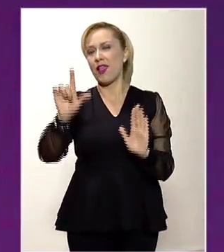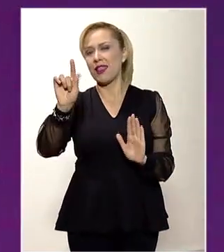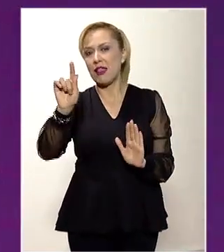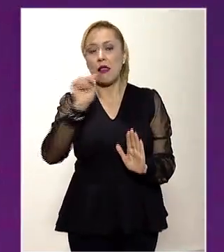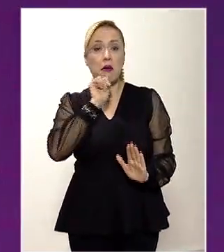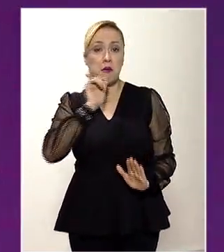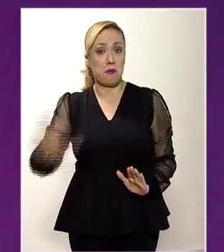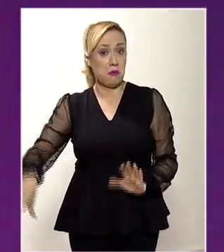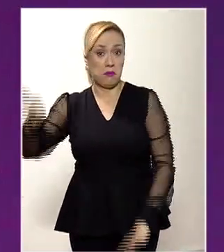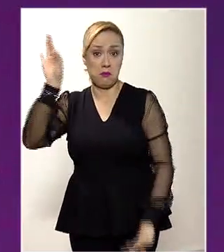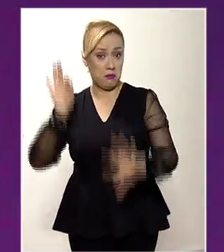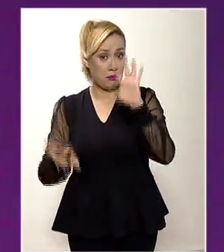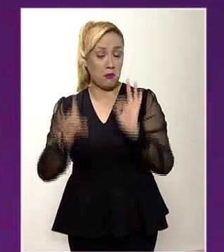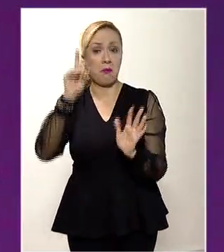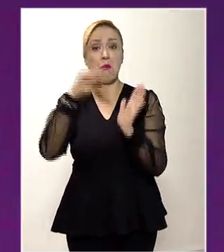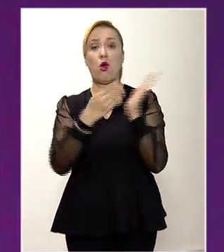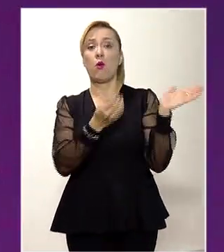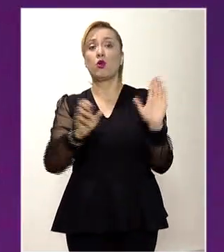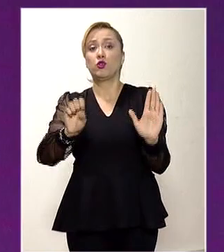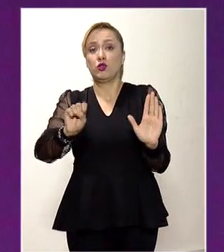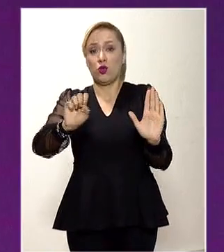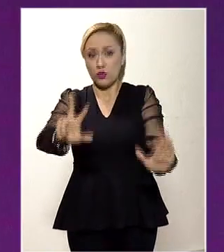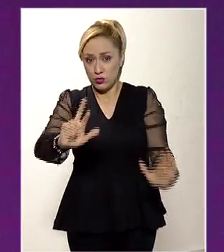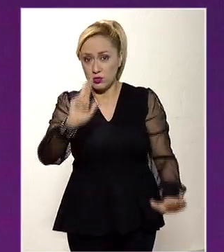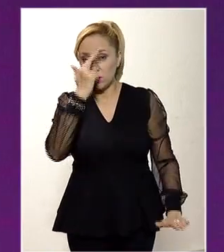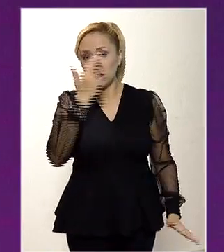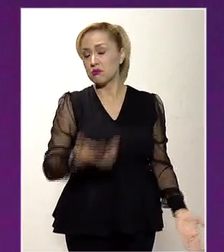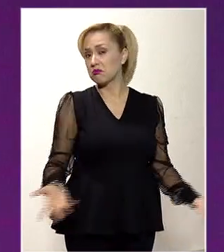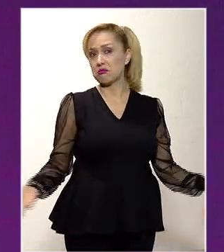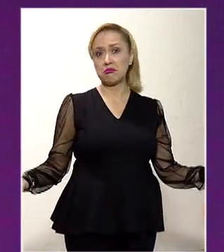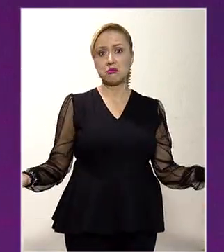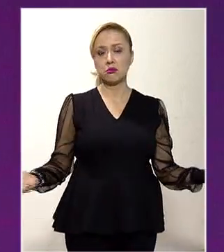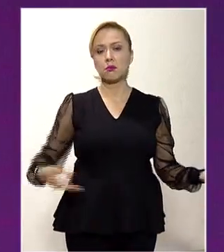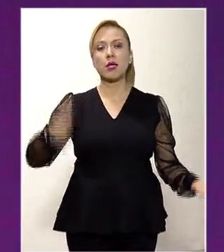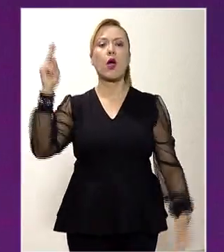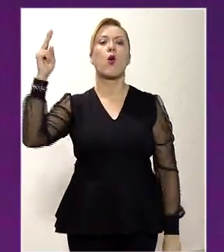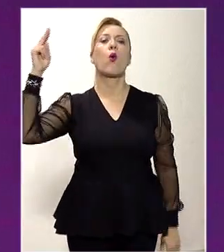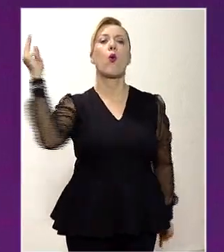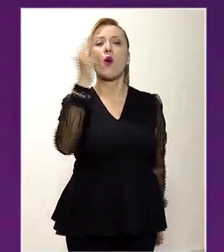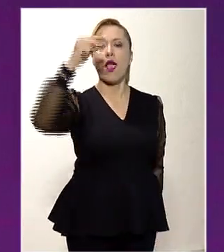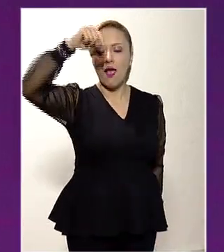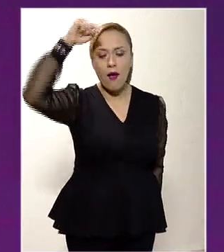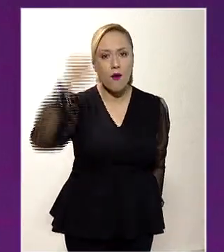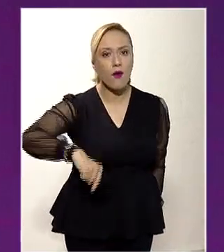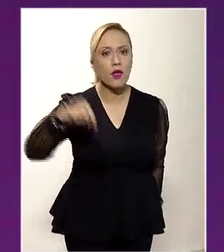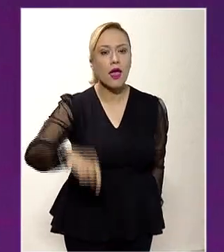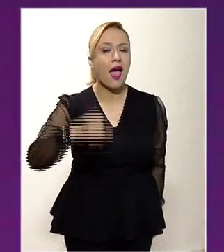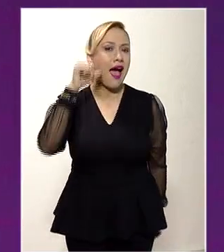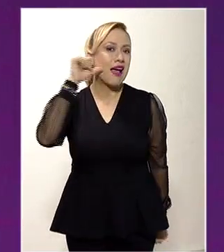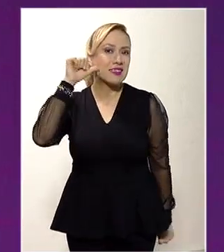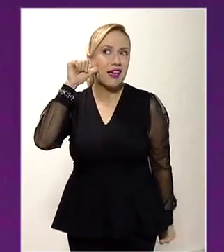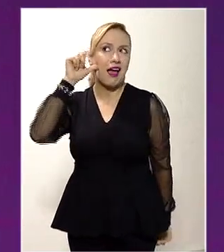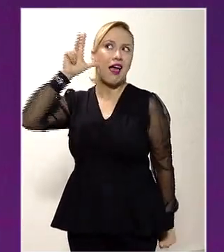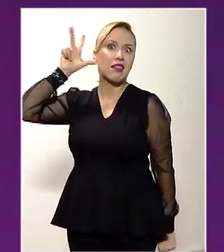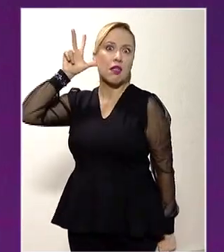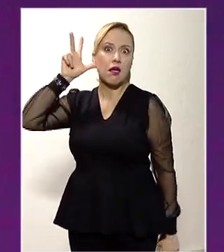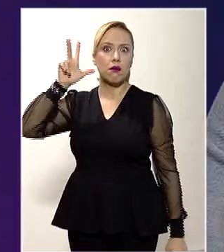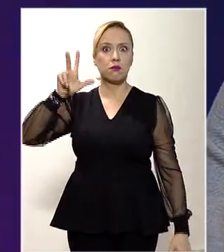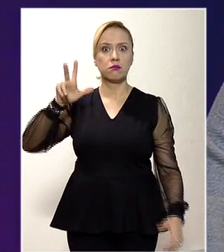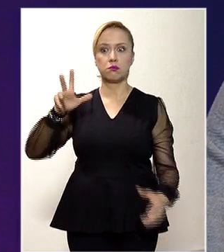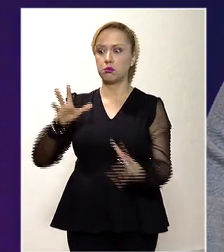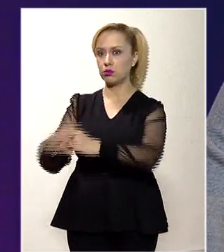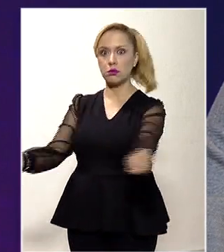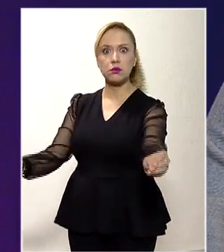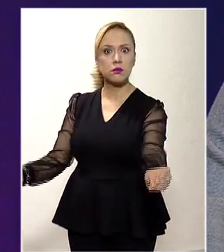hemos encontrado, sino que tienes necesidades de búsqueda urgente de quien ayer o antier fue privado de la